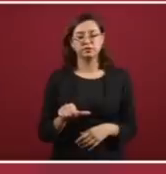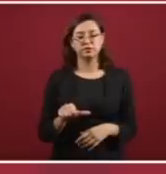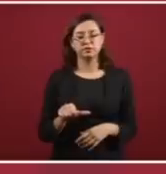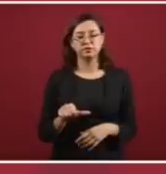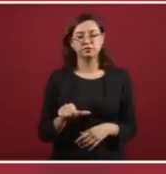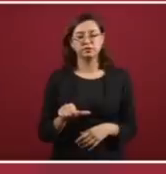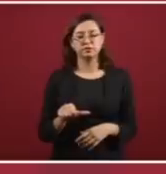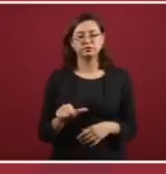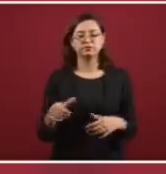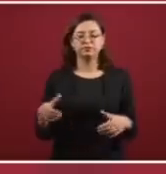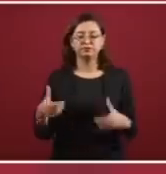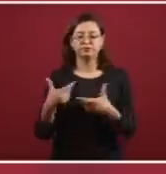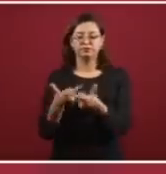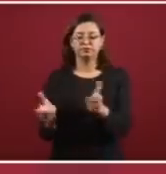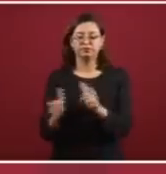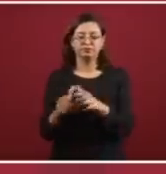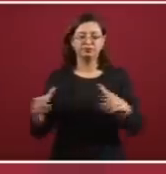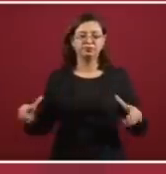el maderismo,